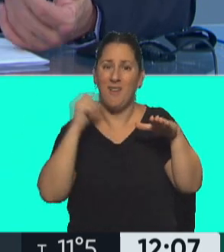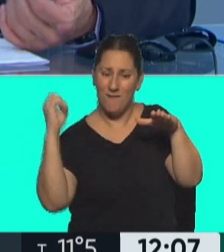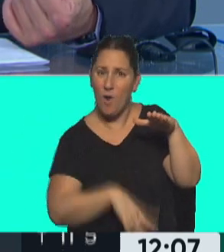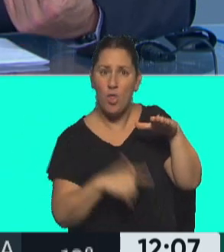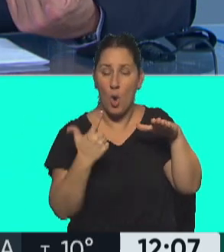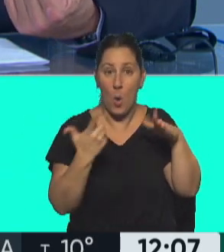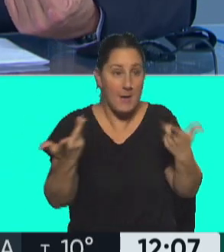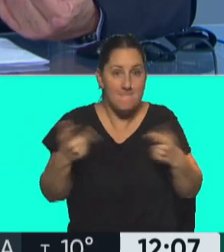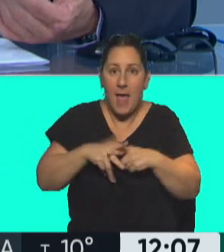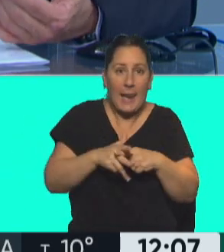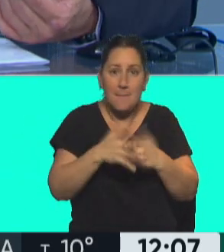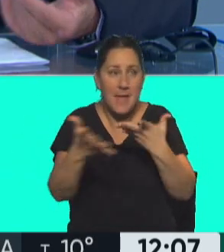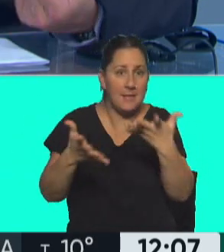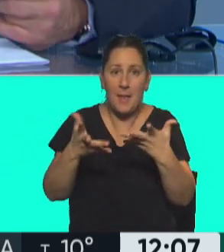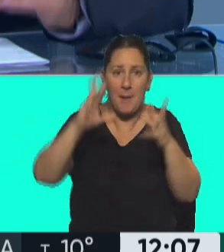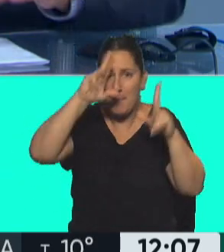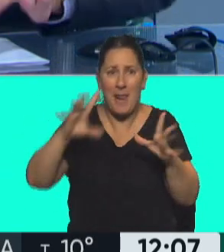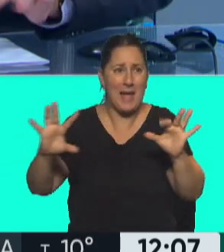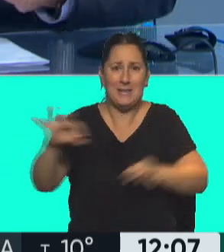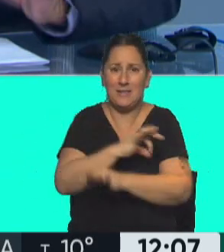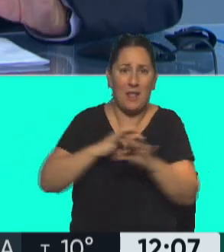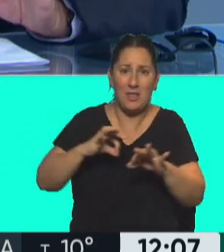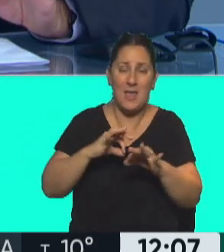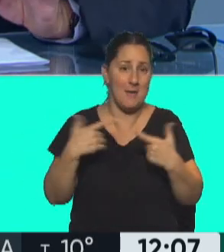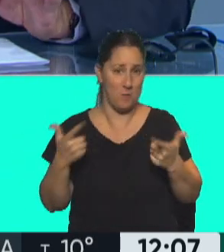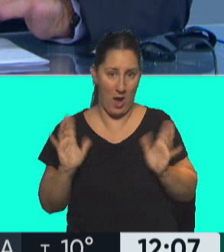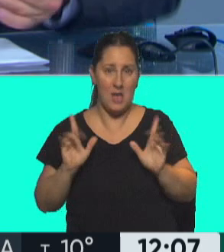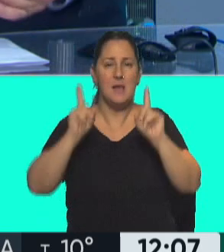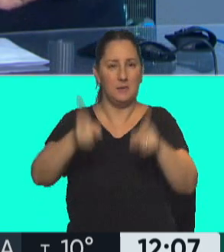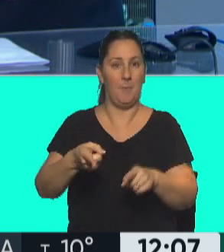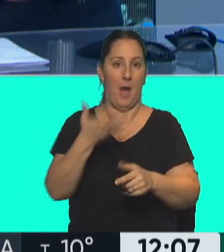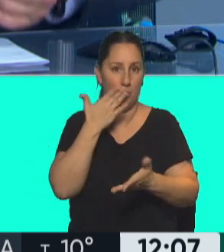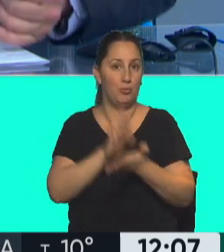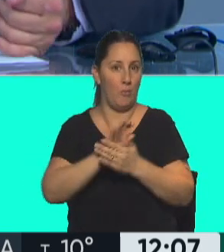que no tenía herramientas para ningún otro tipo de política, inclusive sugirió el tema de la inflación.